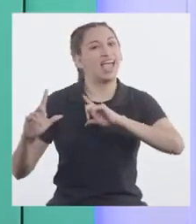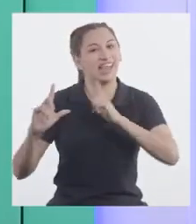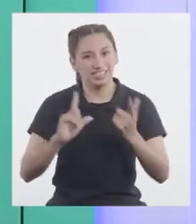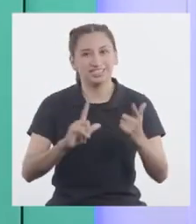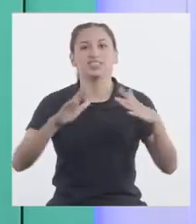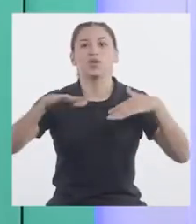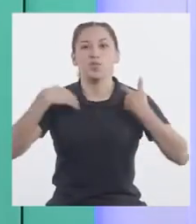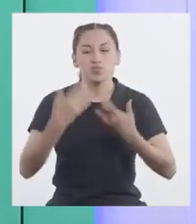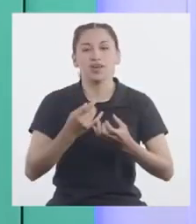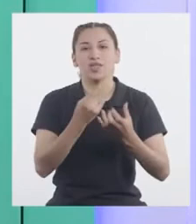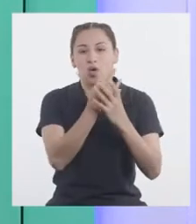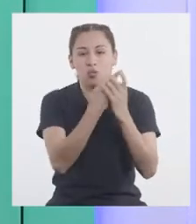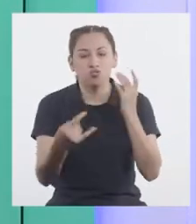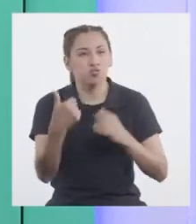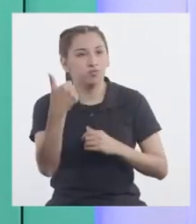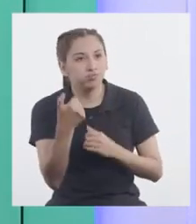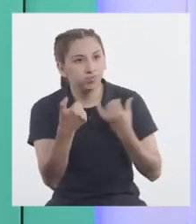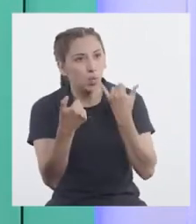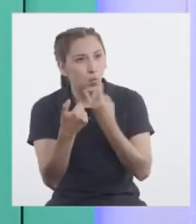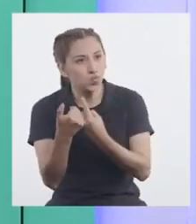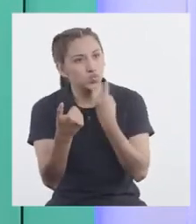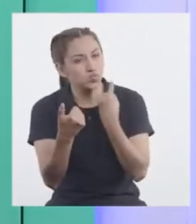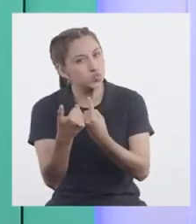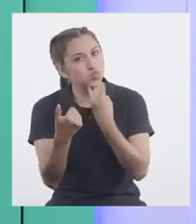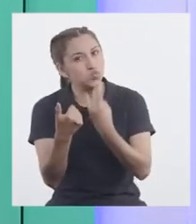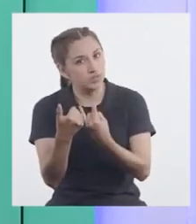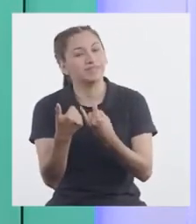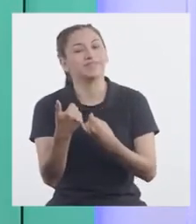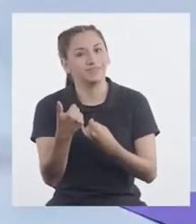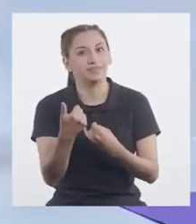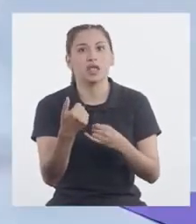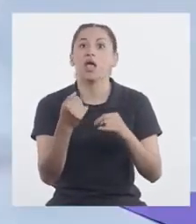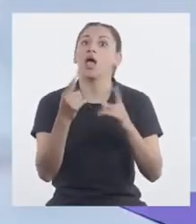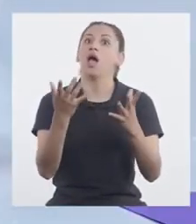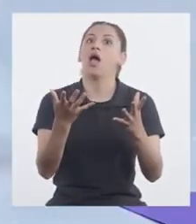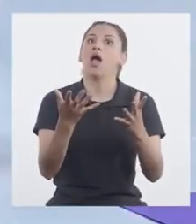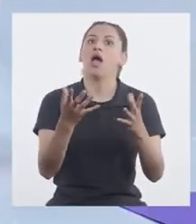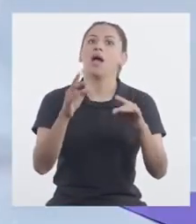para grabar nuestro primer podcast Tocinical.